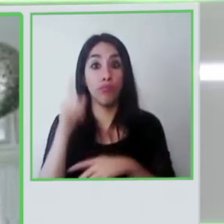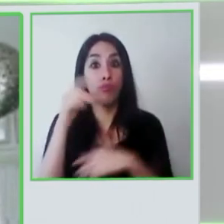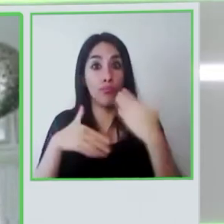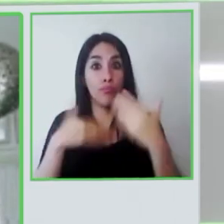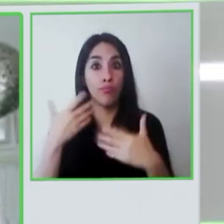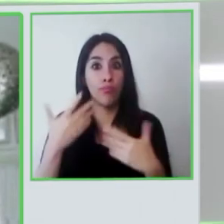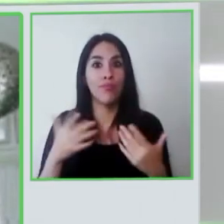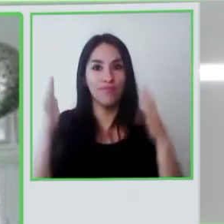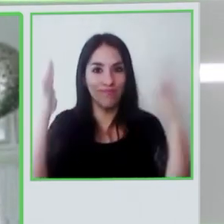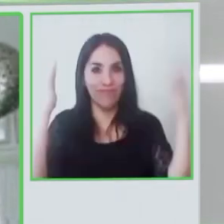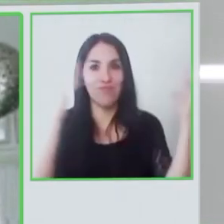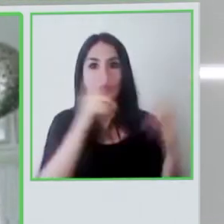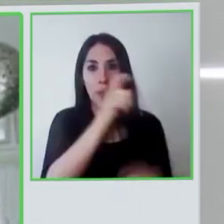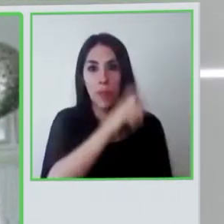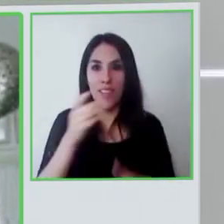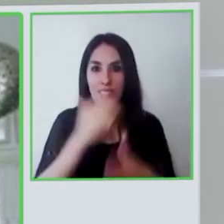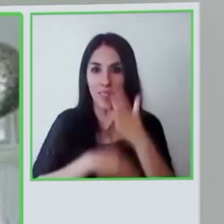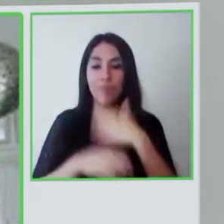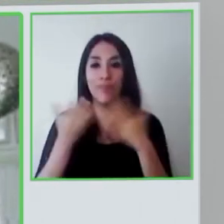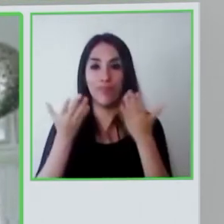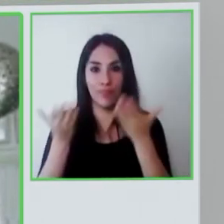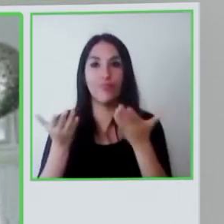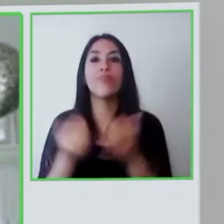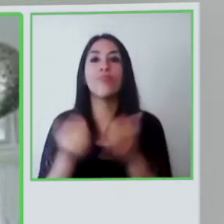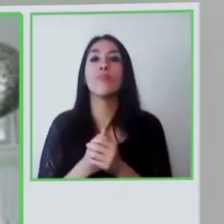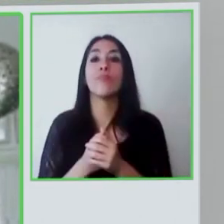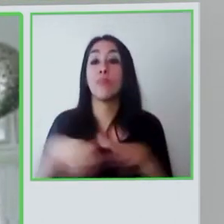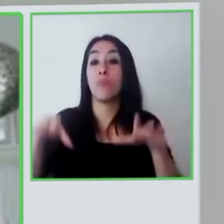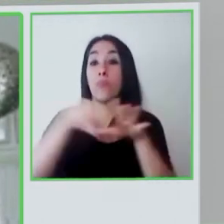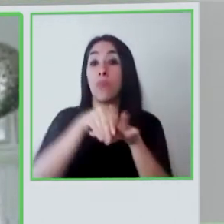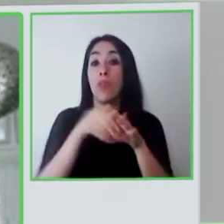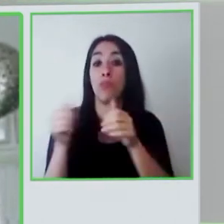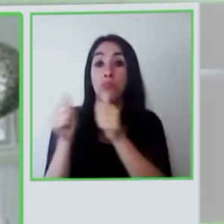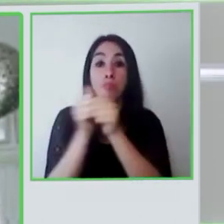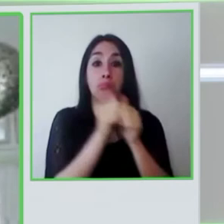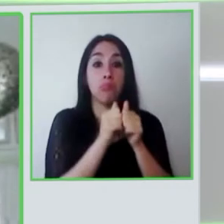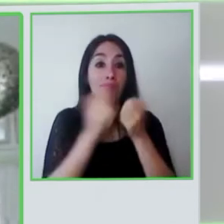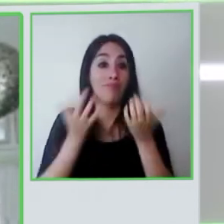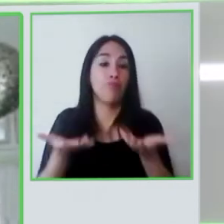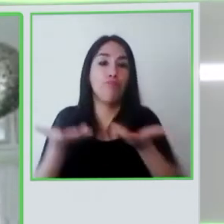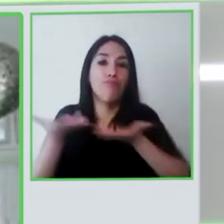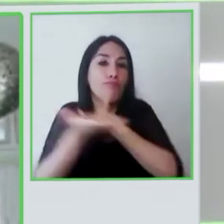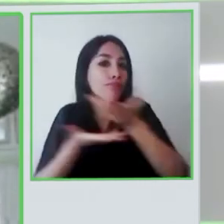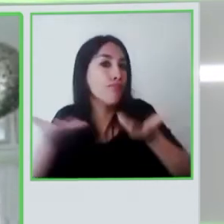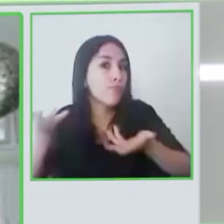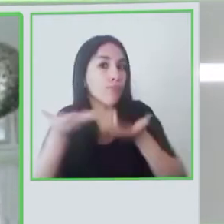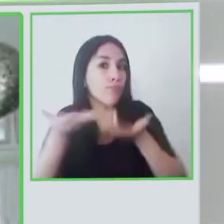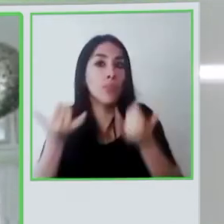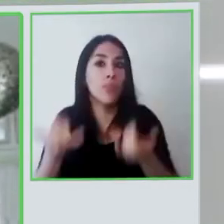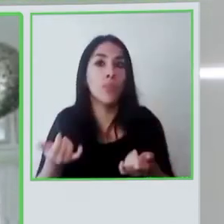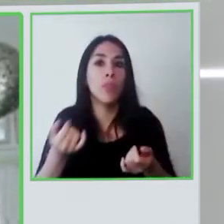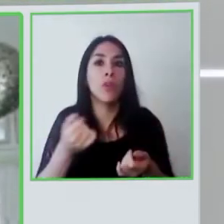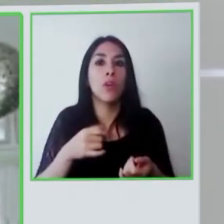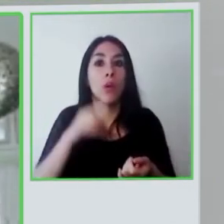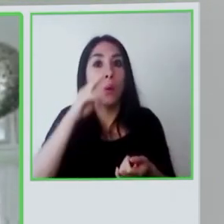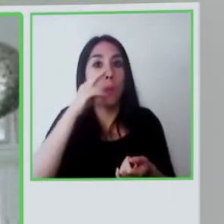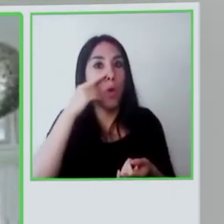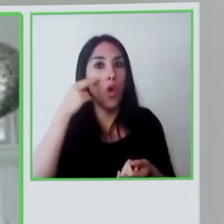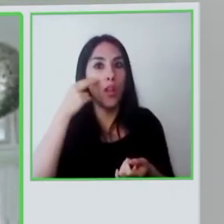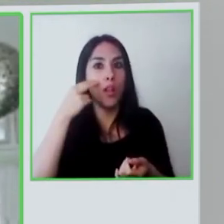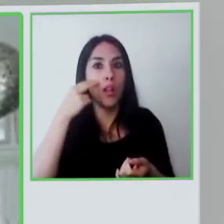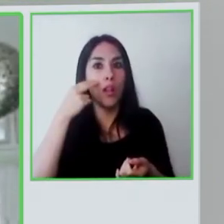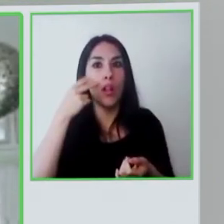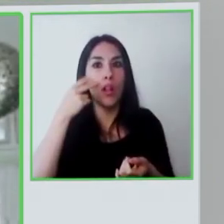mundo para juntarnos para usar el color morado mostrar nuestra contribución y ahora es un